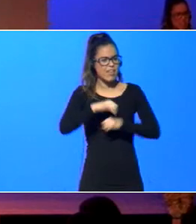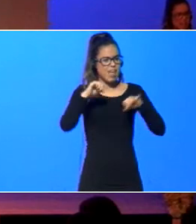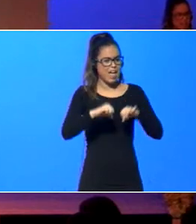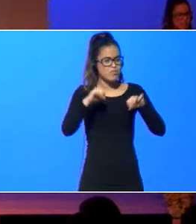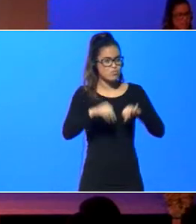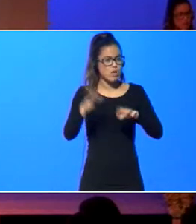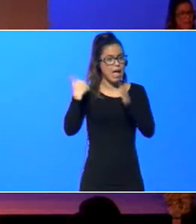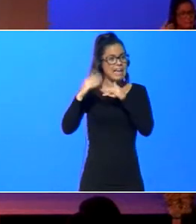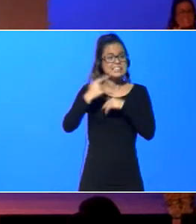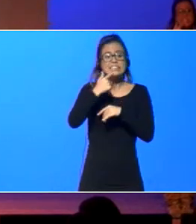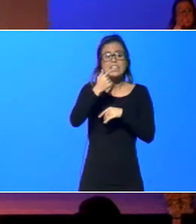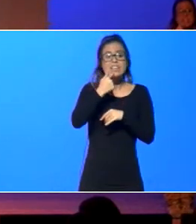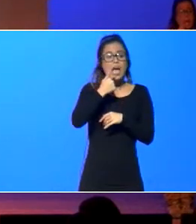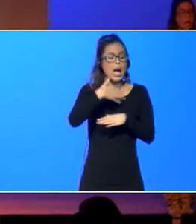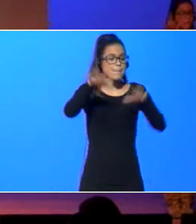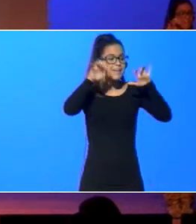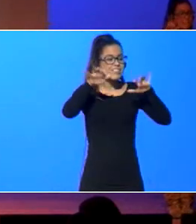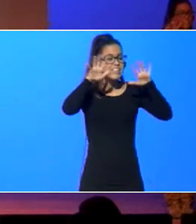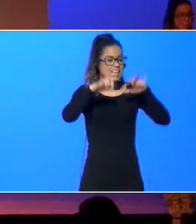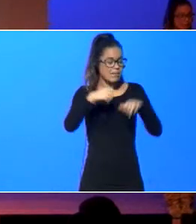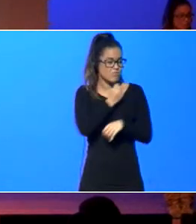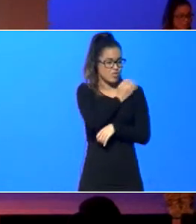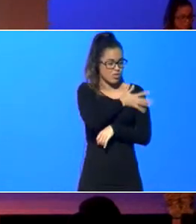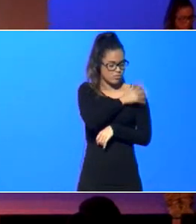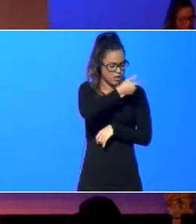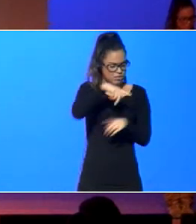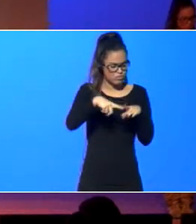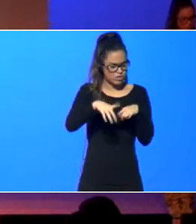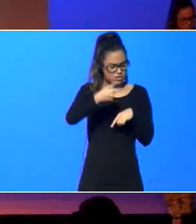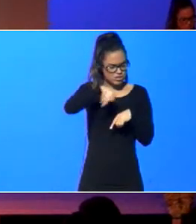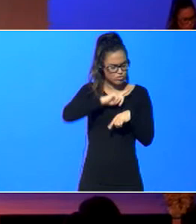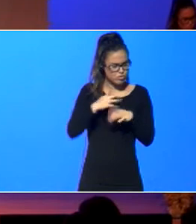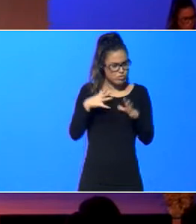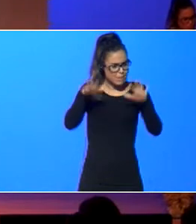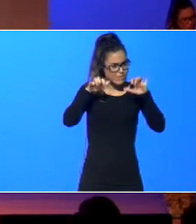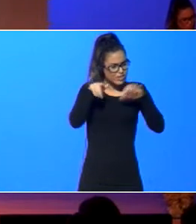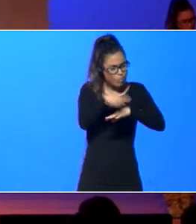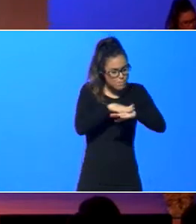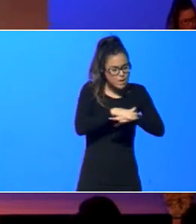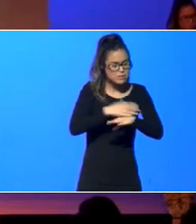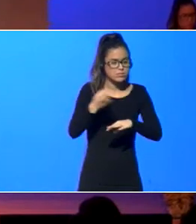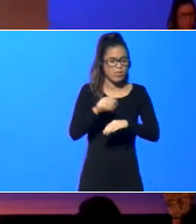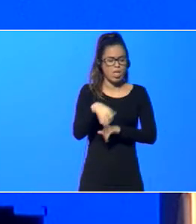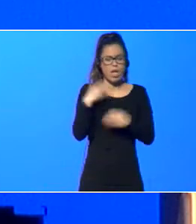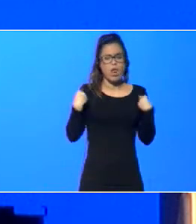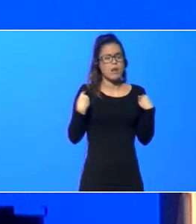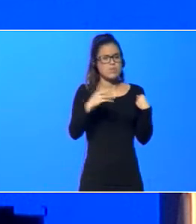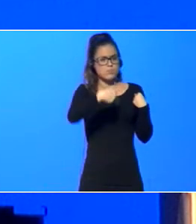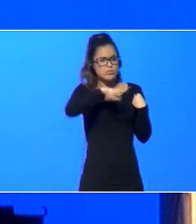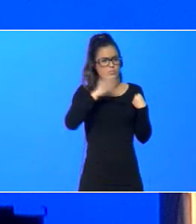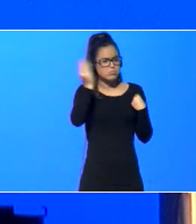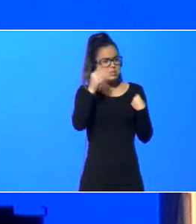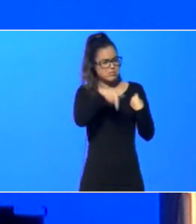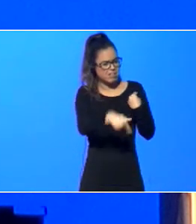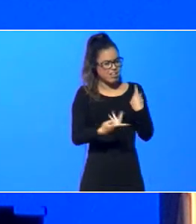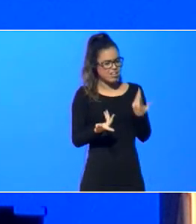aprendizajes funcionales, lo que aprendemos tiene que servir. A estas alturas de la vida, ¿vosotros creéis que es muy importante saber hacer